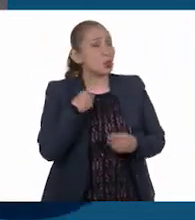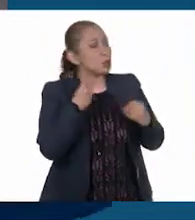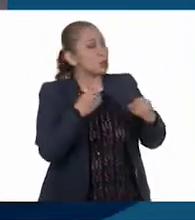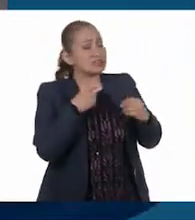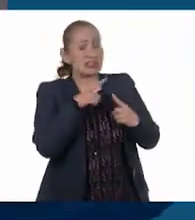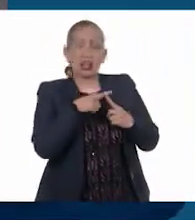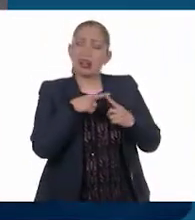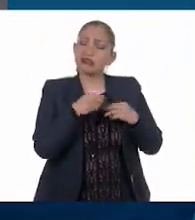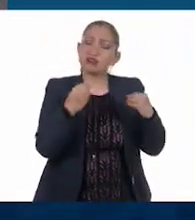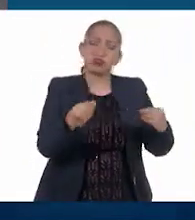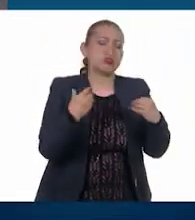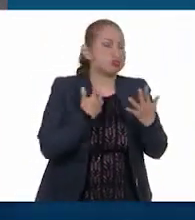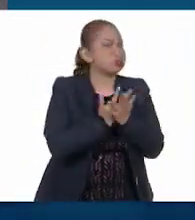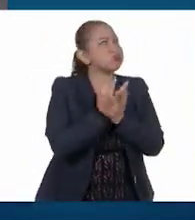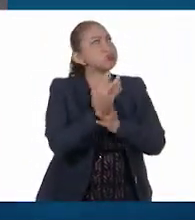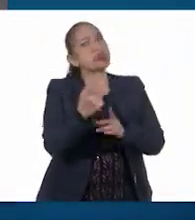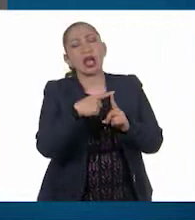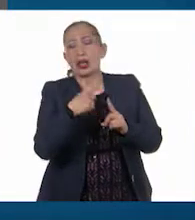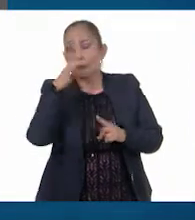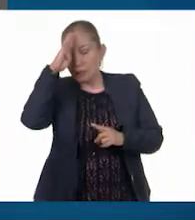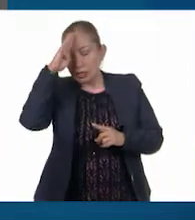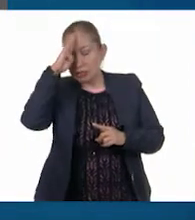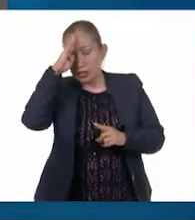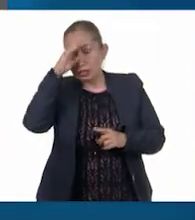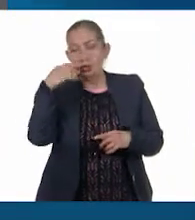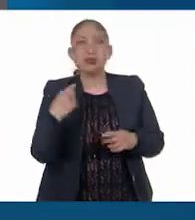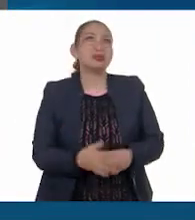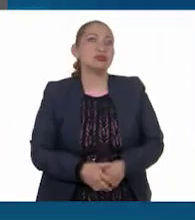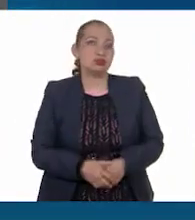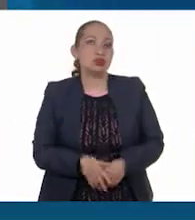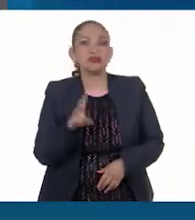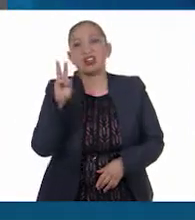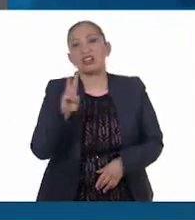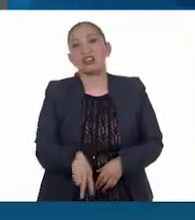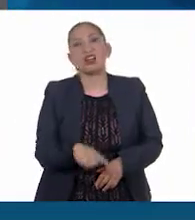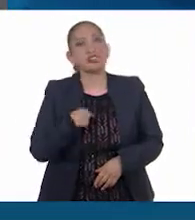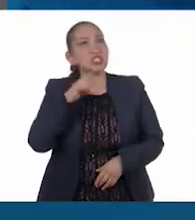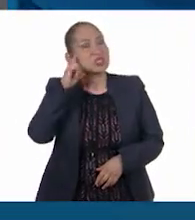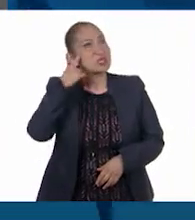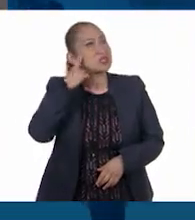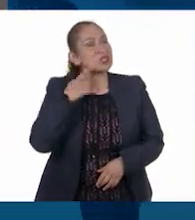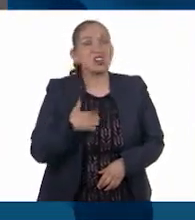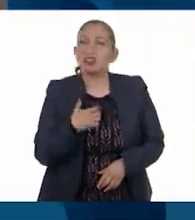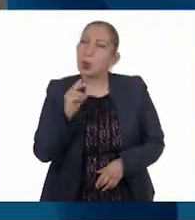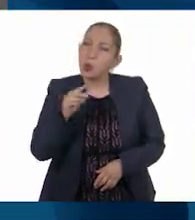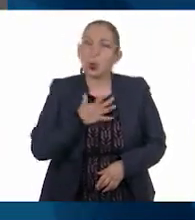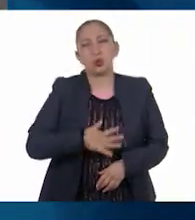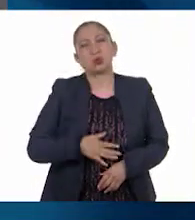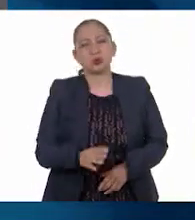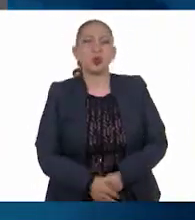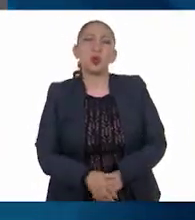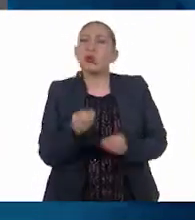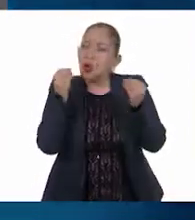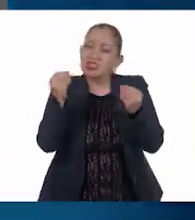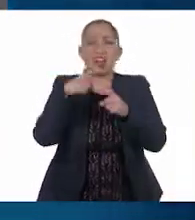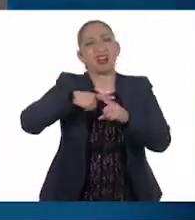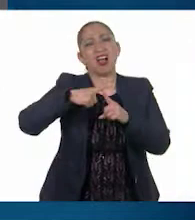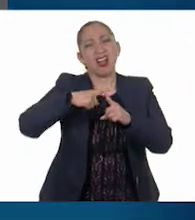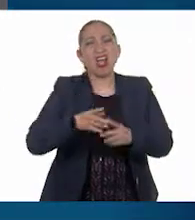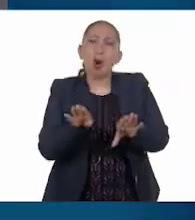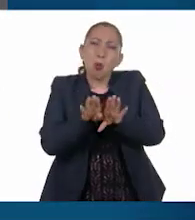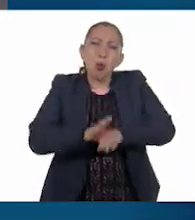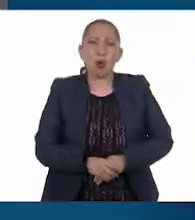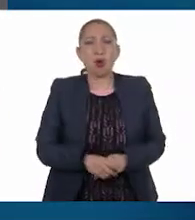muchísima tarea, muchísima. Nada más de pensarlo, me pongo de mal humor, es injusto. Es que no nos pueden dejar tanta